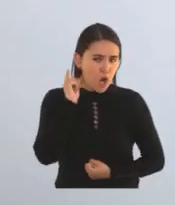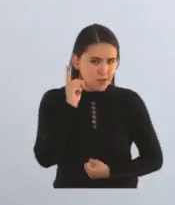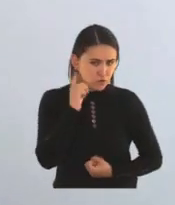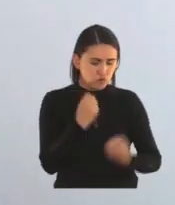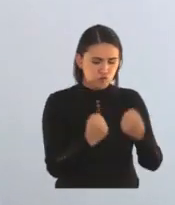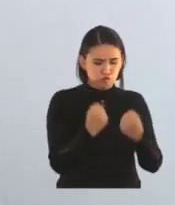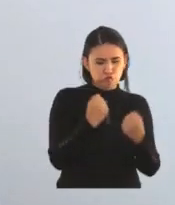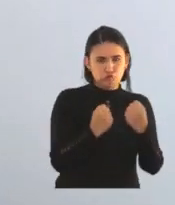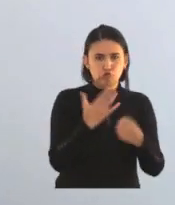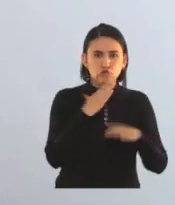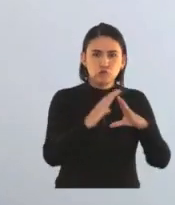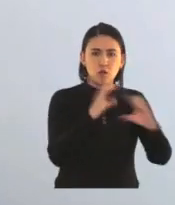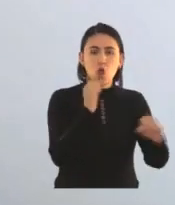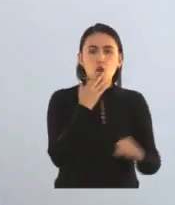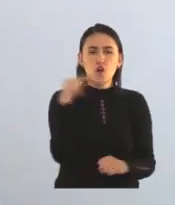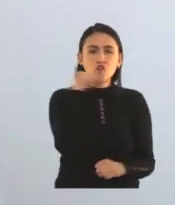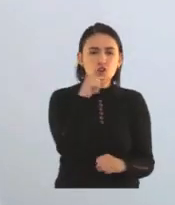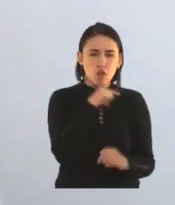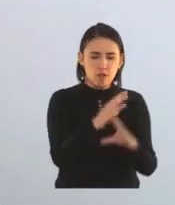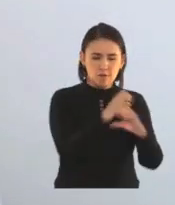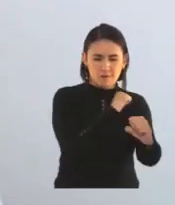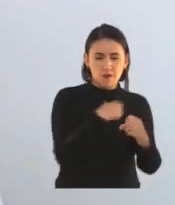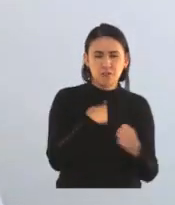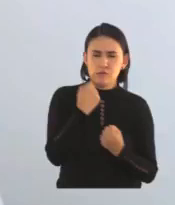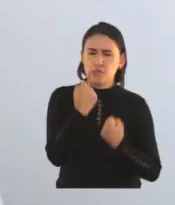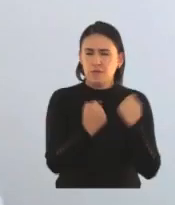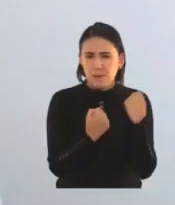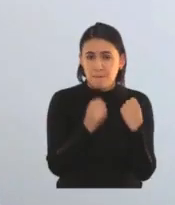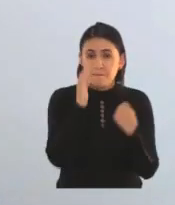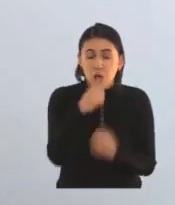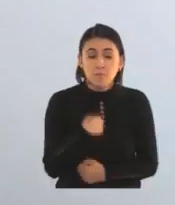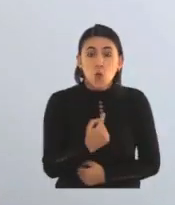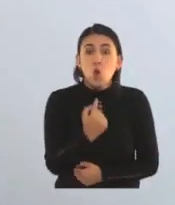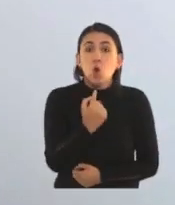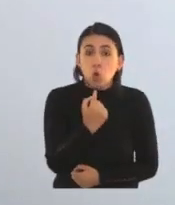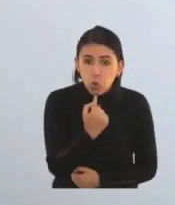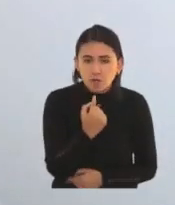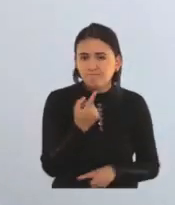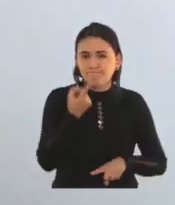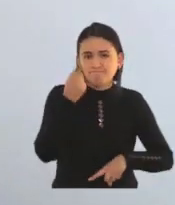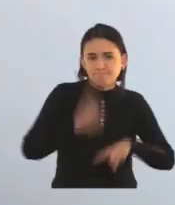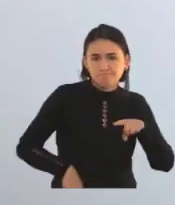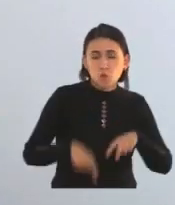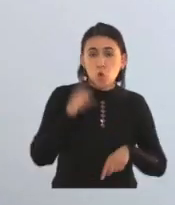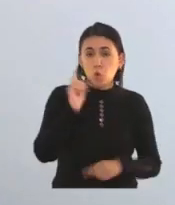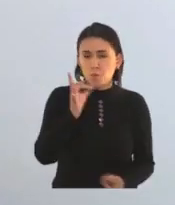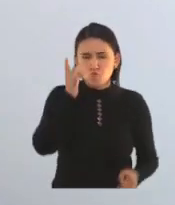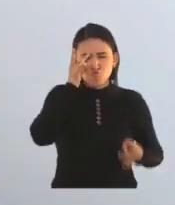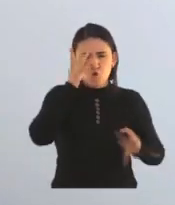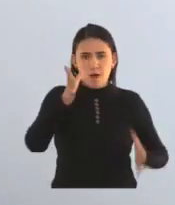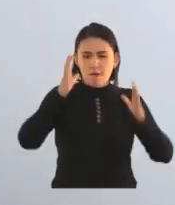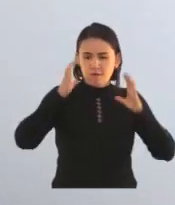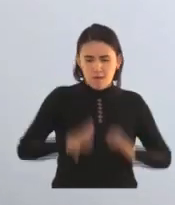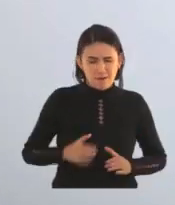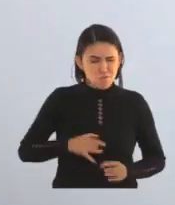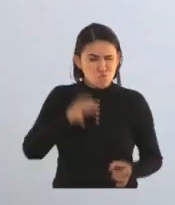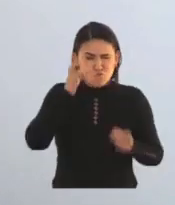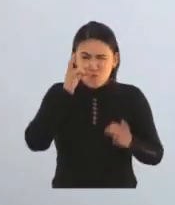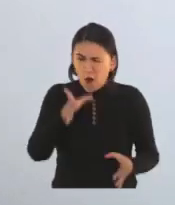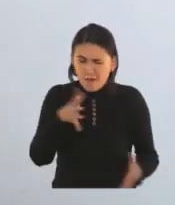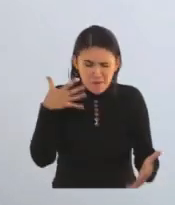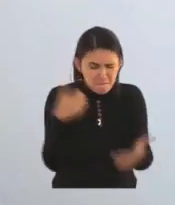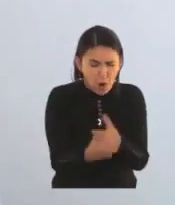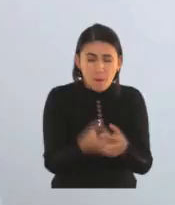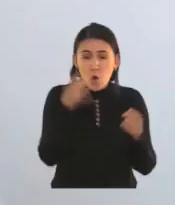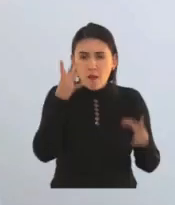del conductor del vehículo particular. Sin embargo, no fue posible practicar la prueba por la condición en la que se encontró después de las lesiones